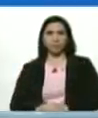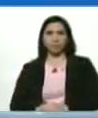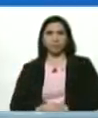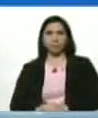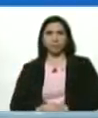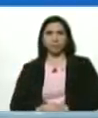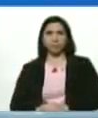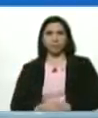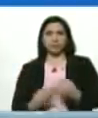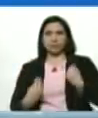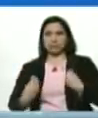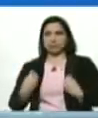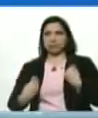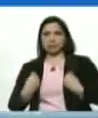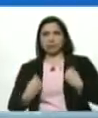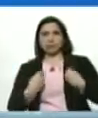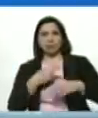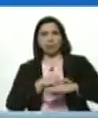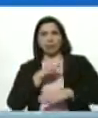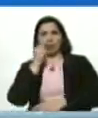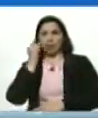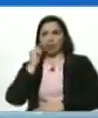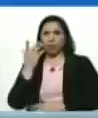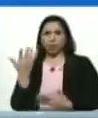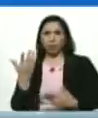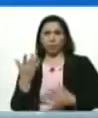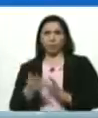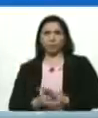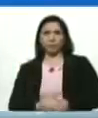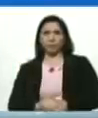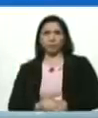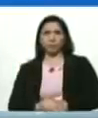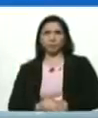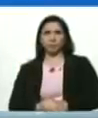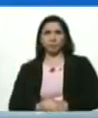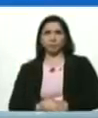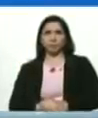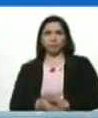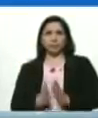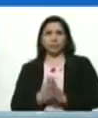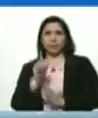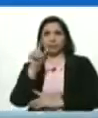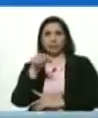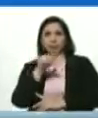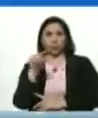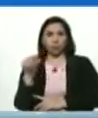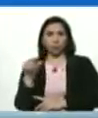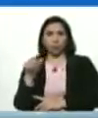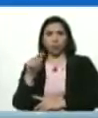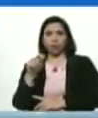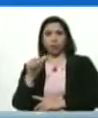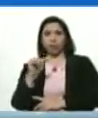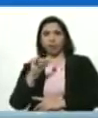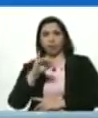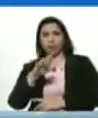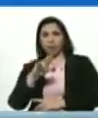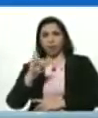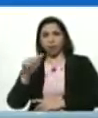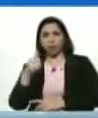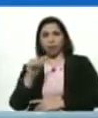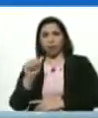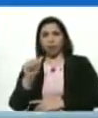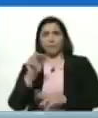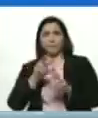desesperado los médicos en el beni en santa cruz en tarija en la paz